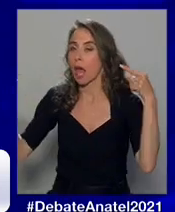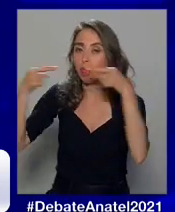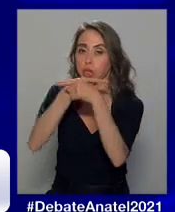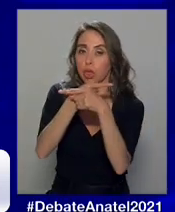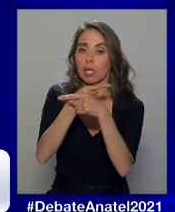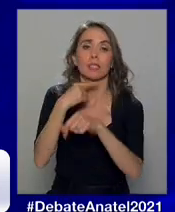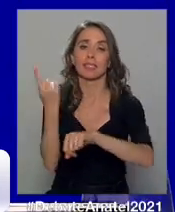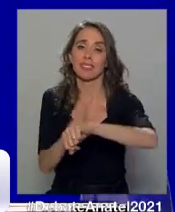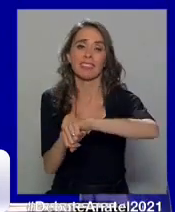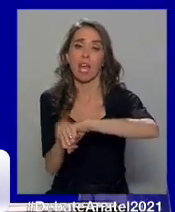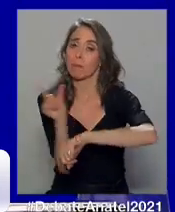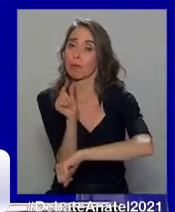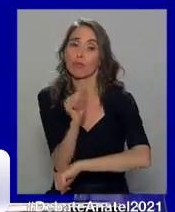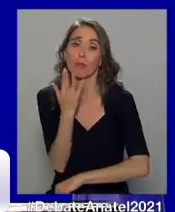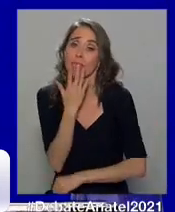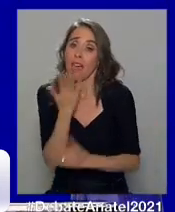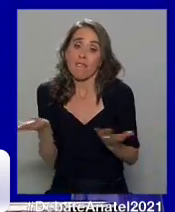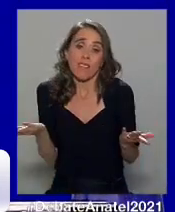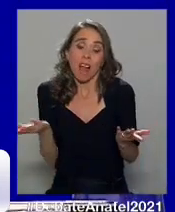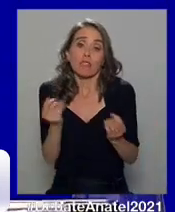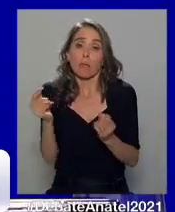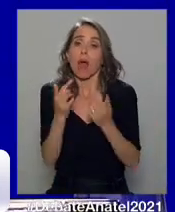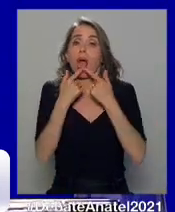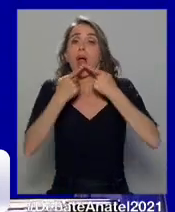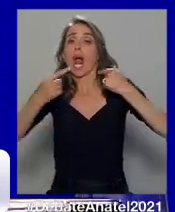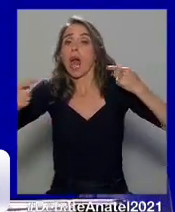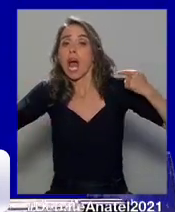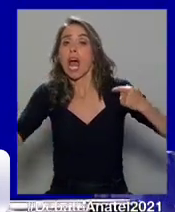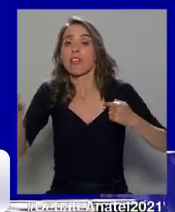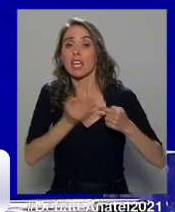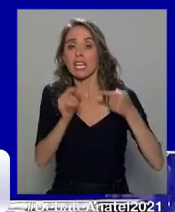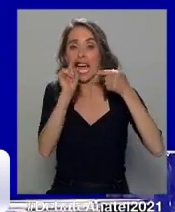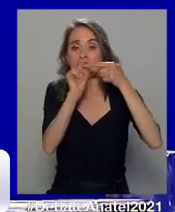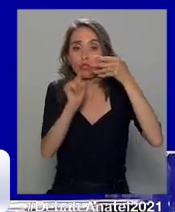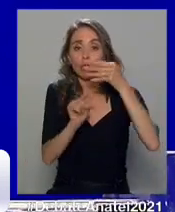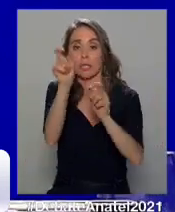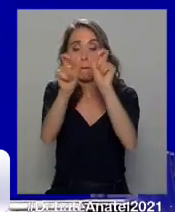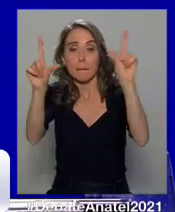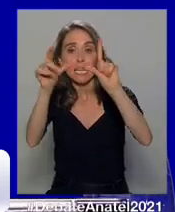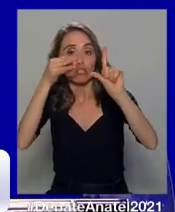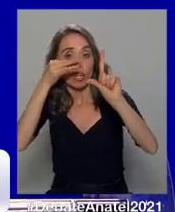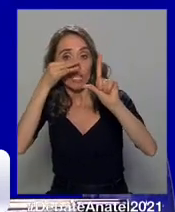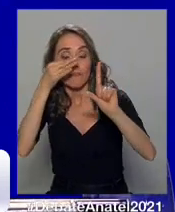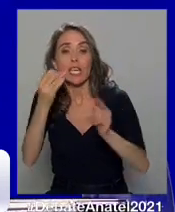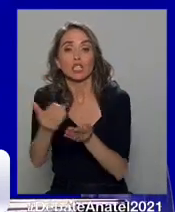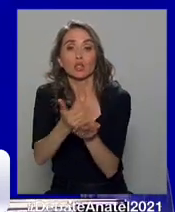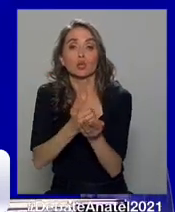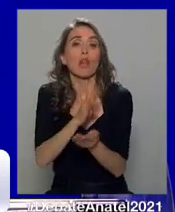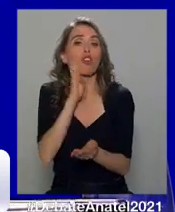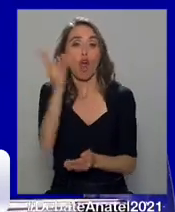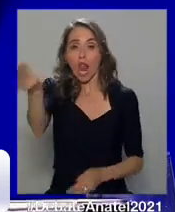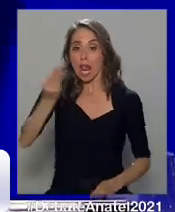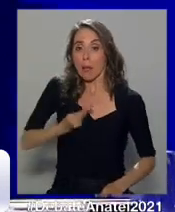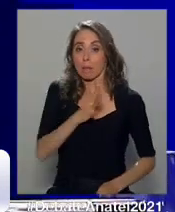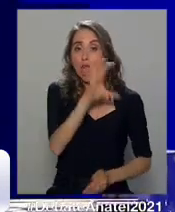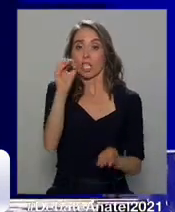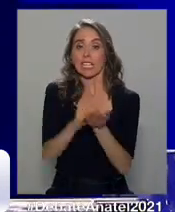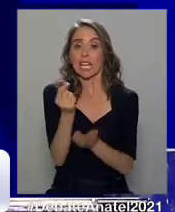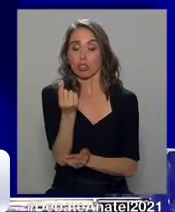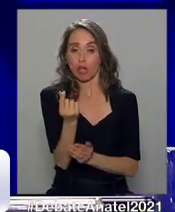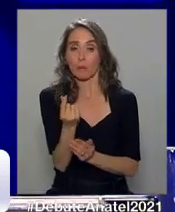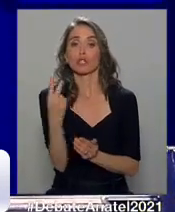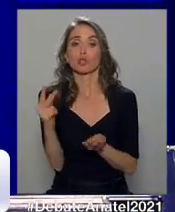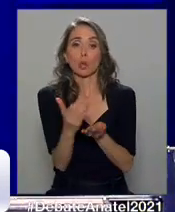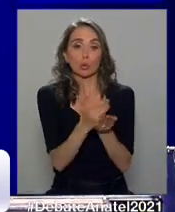Todo el tiempo no vamos a poder hablar. Es que me gustaría que usted le dijera a la gente en su casa que gana 500.000 pesos brutos, ¿qué porcentaje de